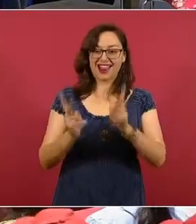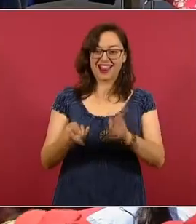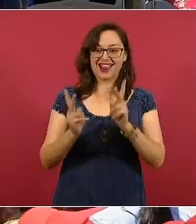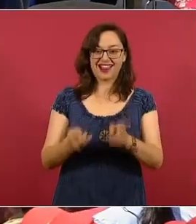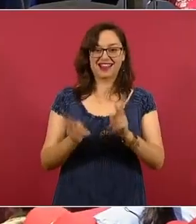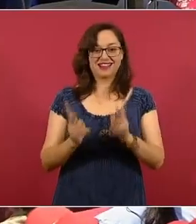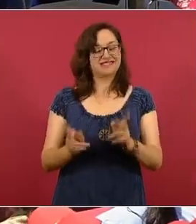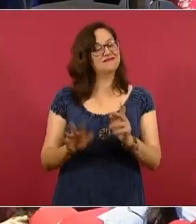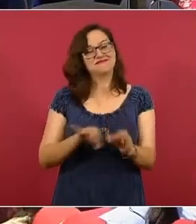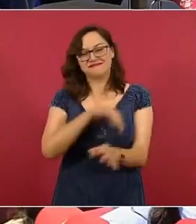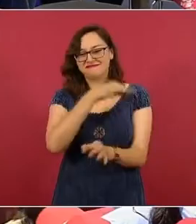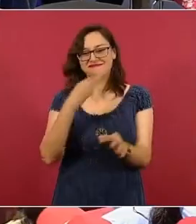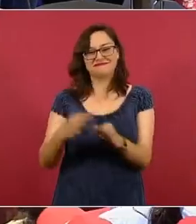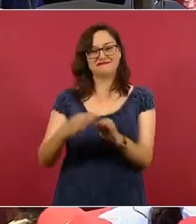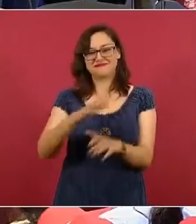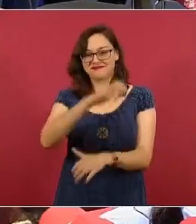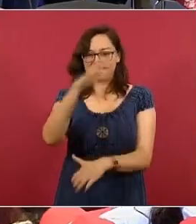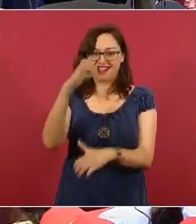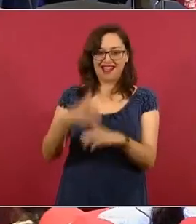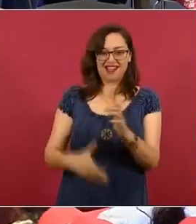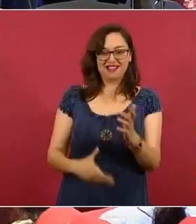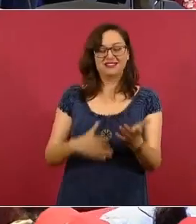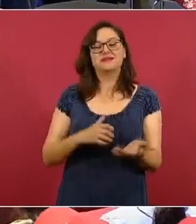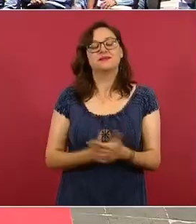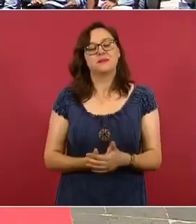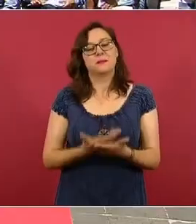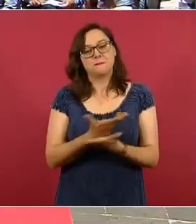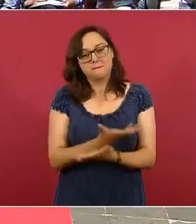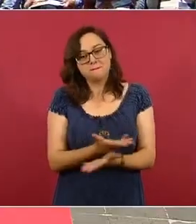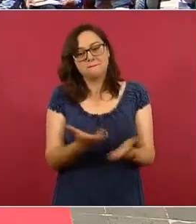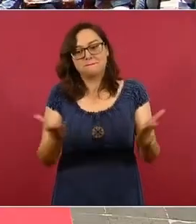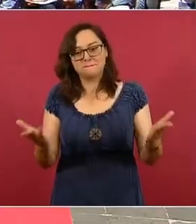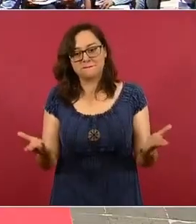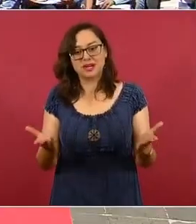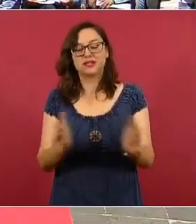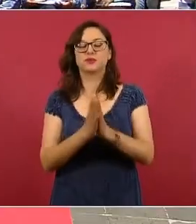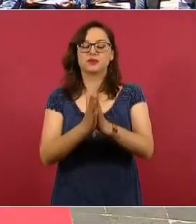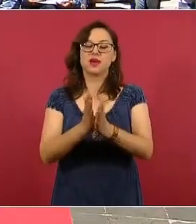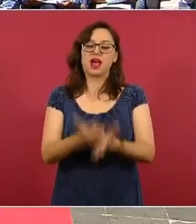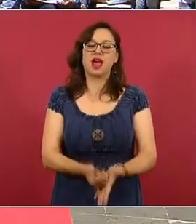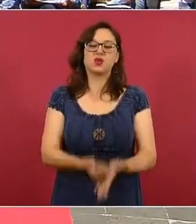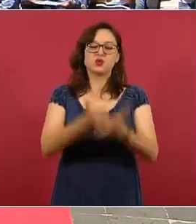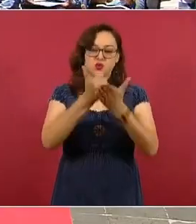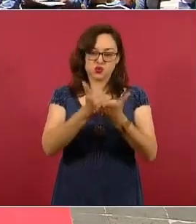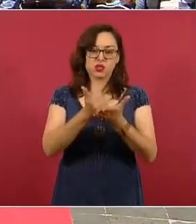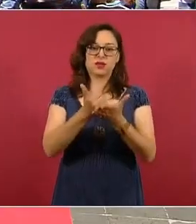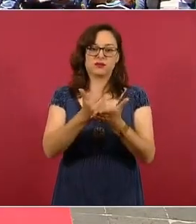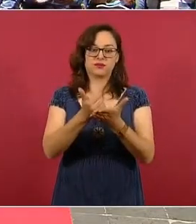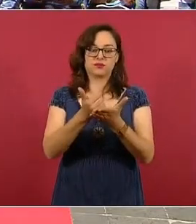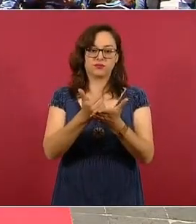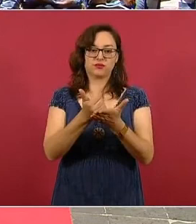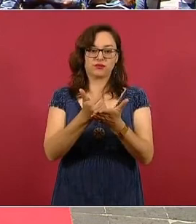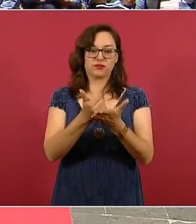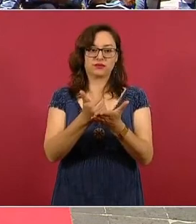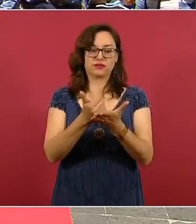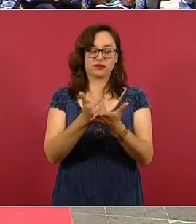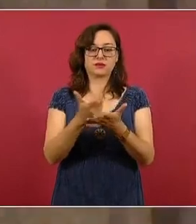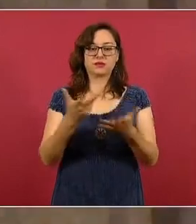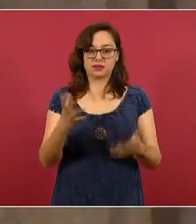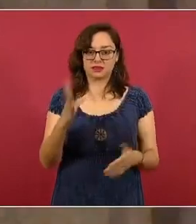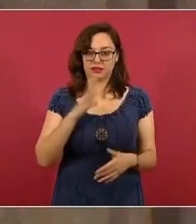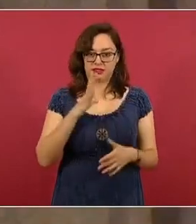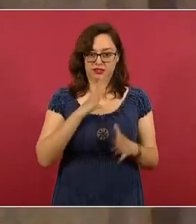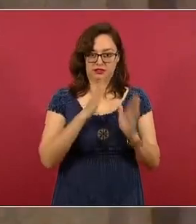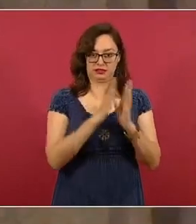Ya termino, ya nada más pidiéndoles que nos ayuden. Se hizo un folleto,